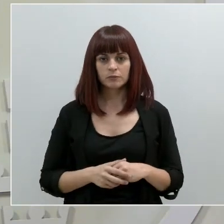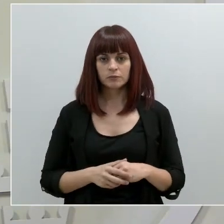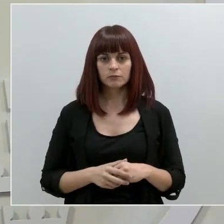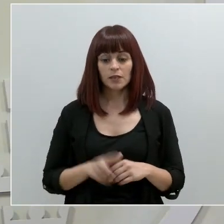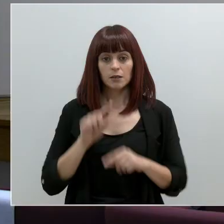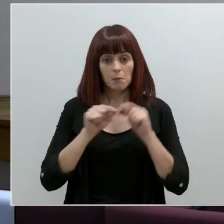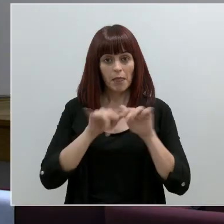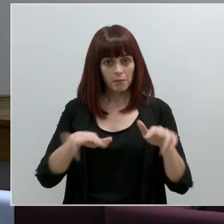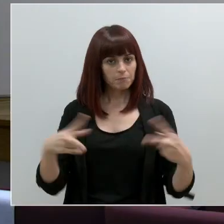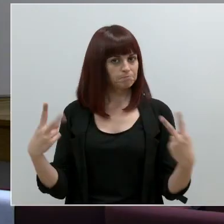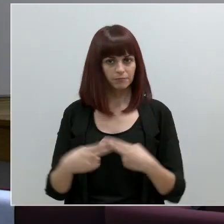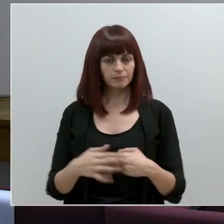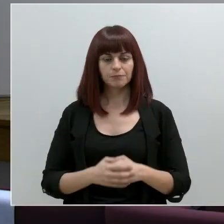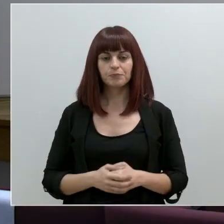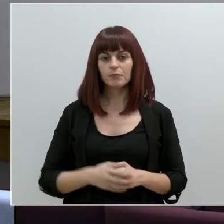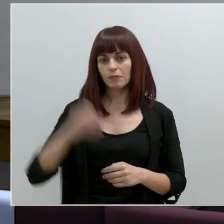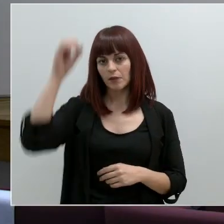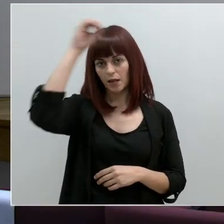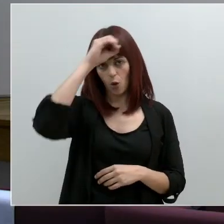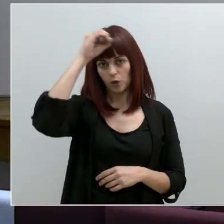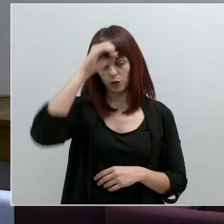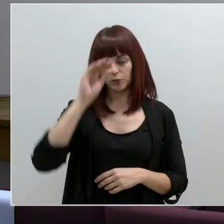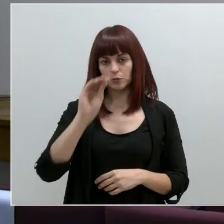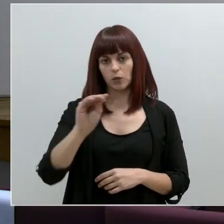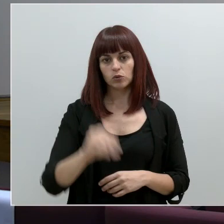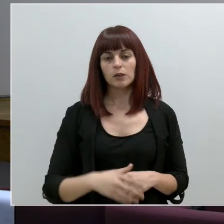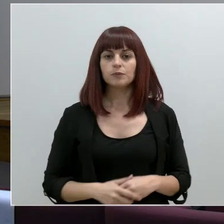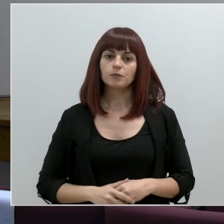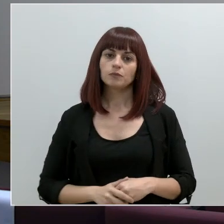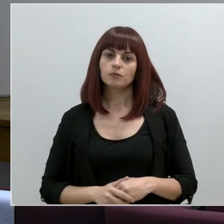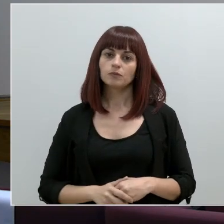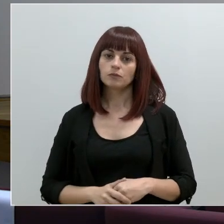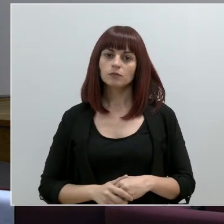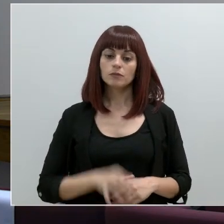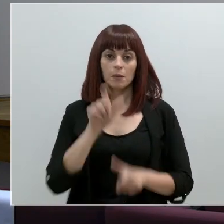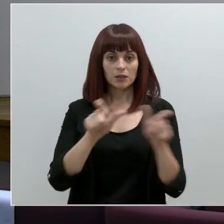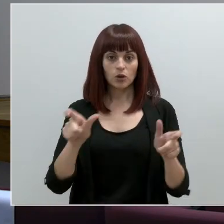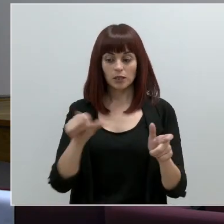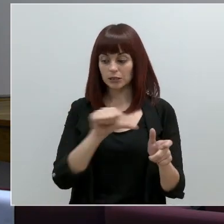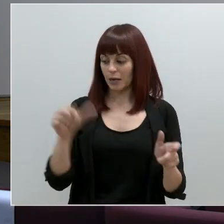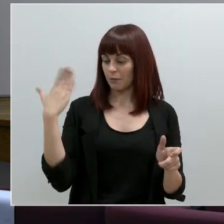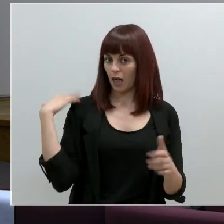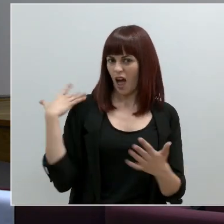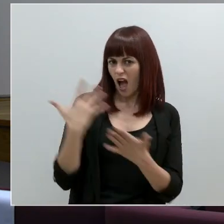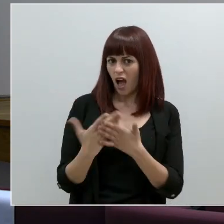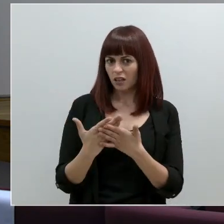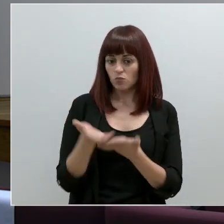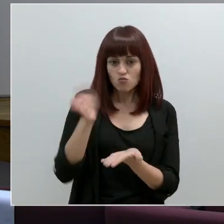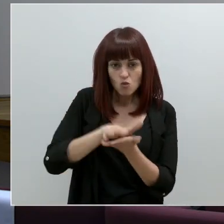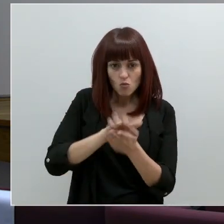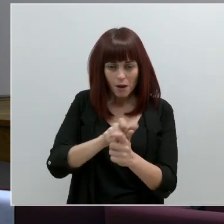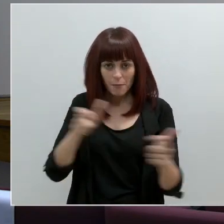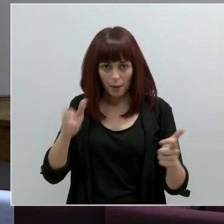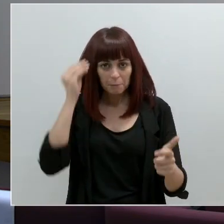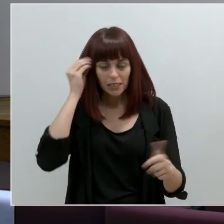pandemia. La opinión pregunta si se achaca el elevado número de fallecidos de la última semana a los encuentros y fiestas durante los días